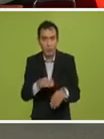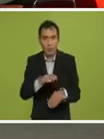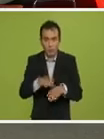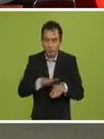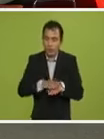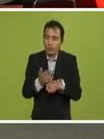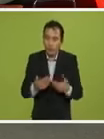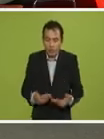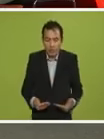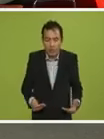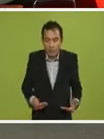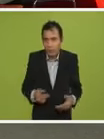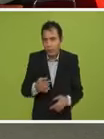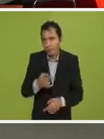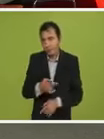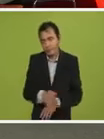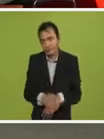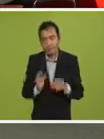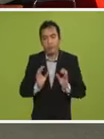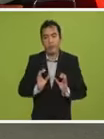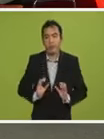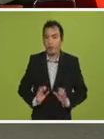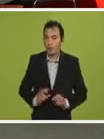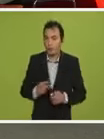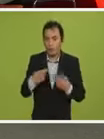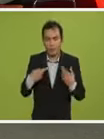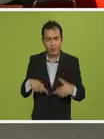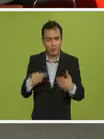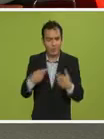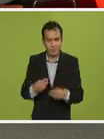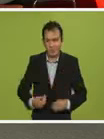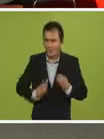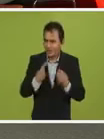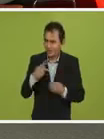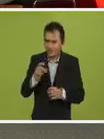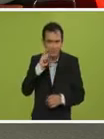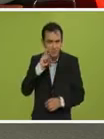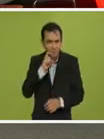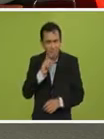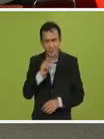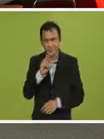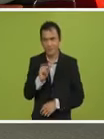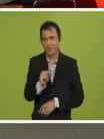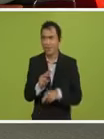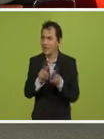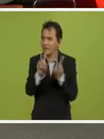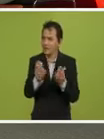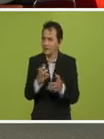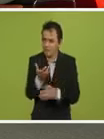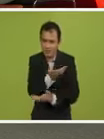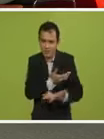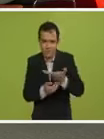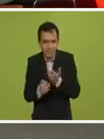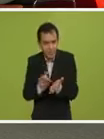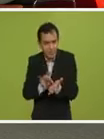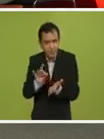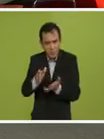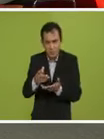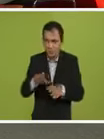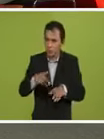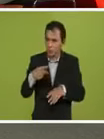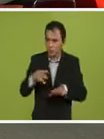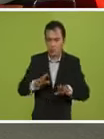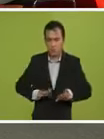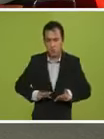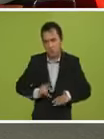te pasa por, etcétera, siempre por vivir tu sexualidad, ¿no? En el tema de compartir tu información con tu pareja,